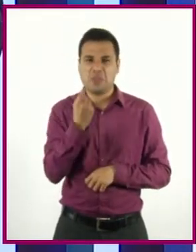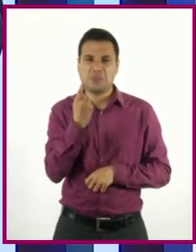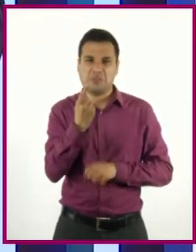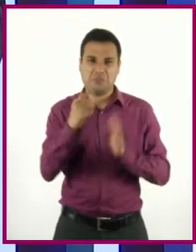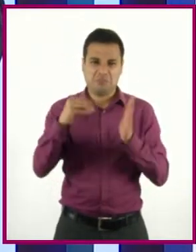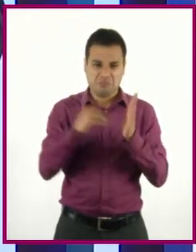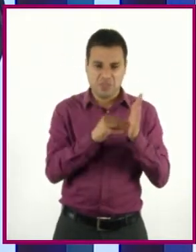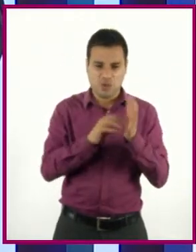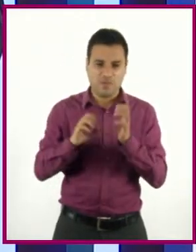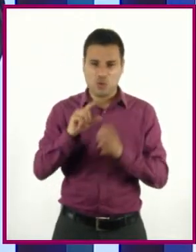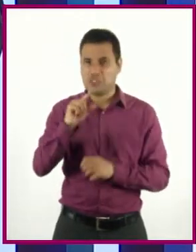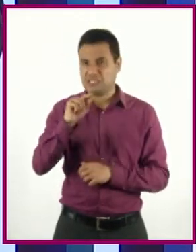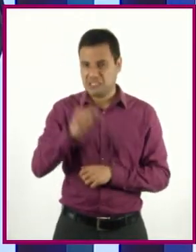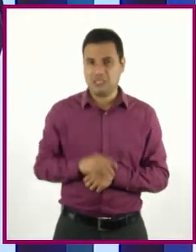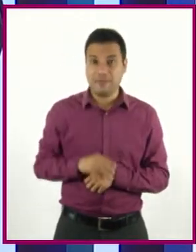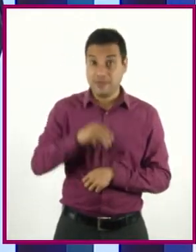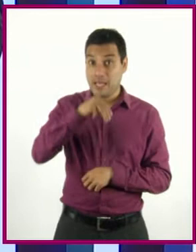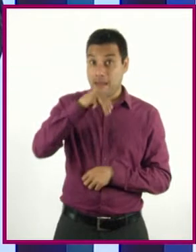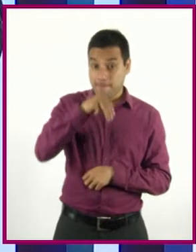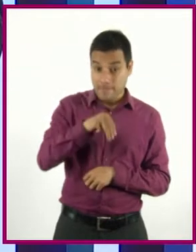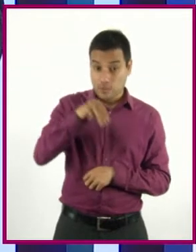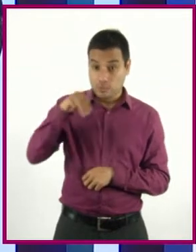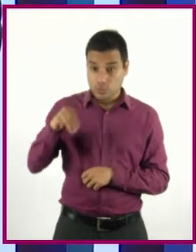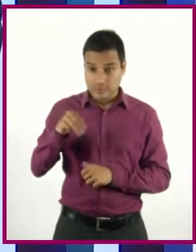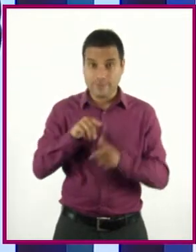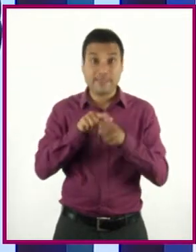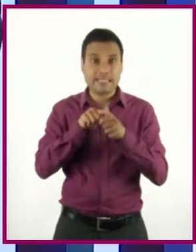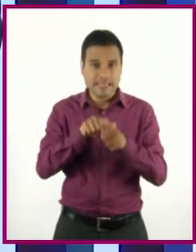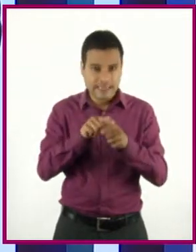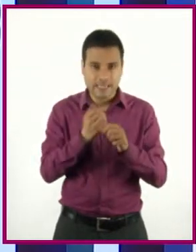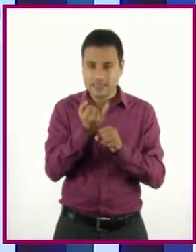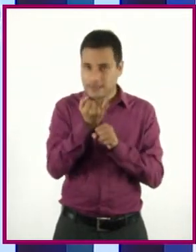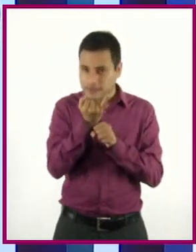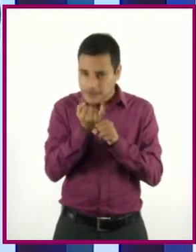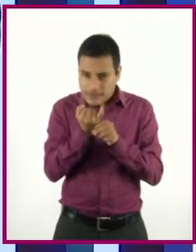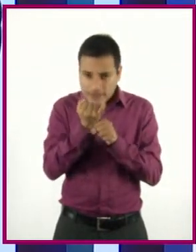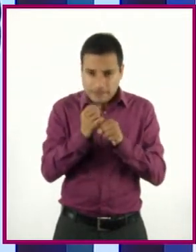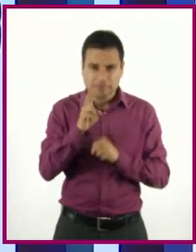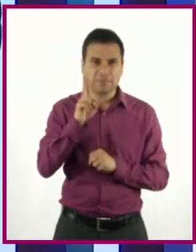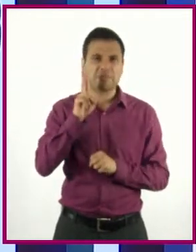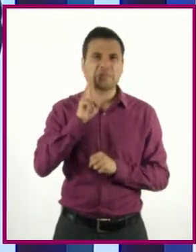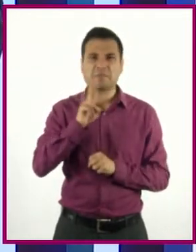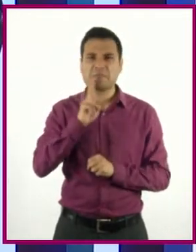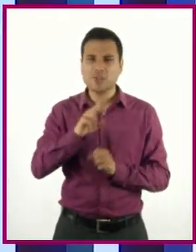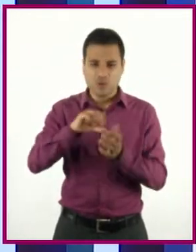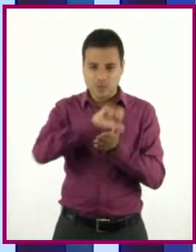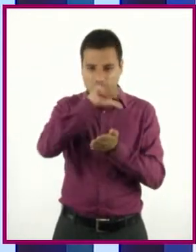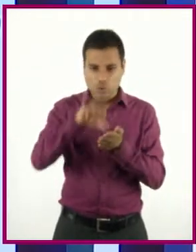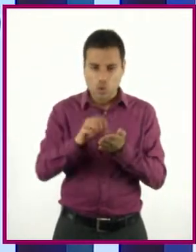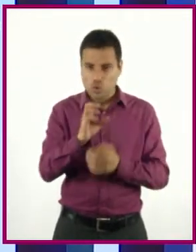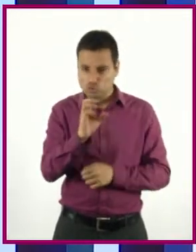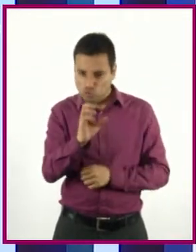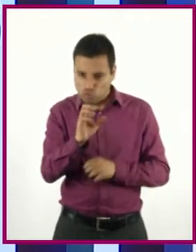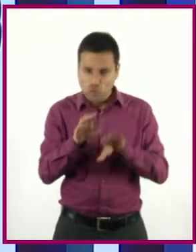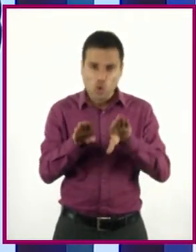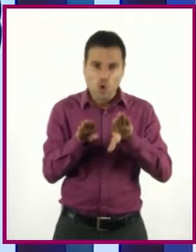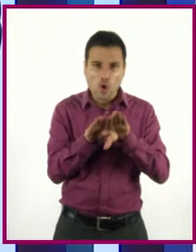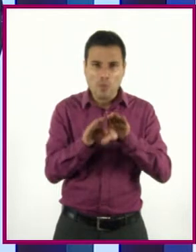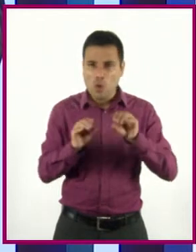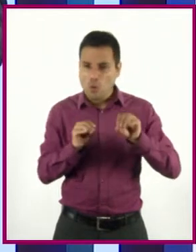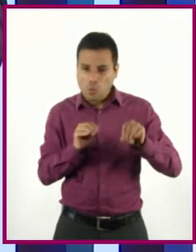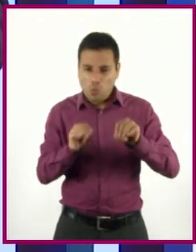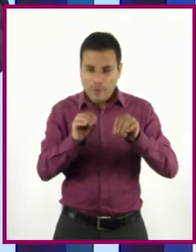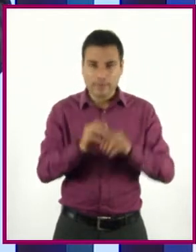el doctor Moshinsky continuó trabajando para entender los movimientos del núcleo de los átomos, tanto